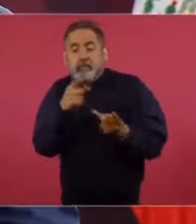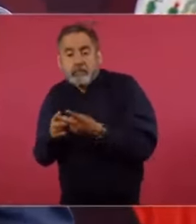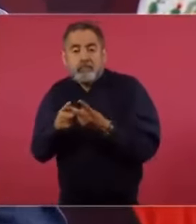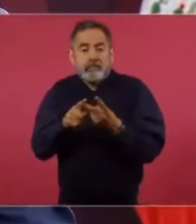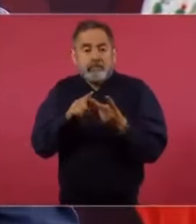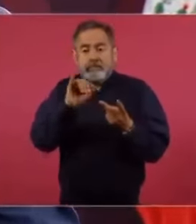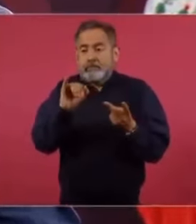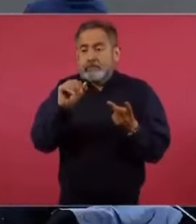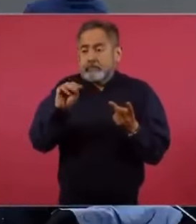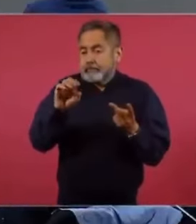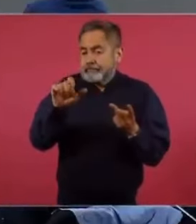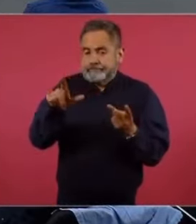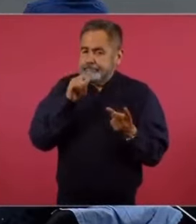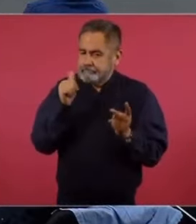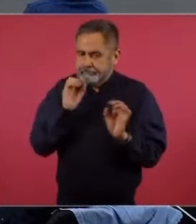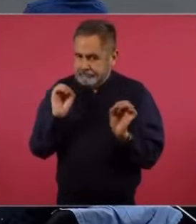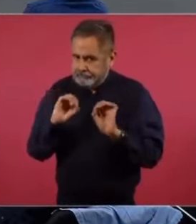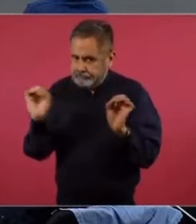del señor Zambada.